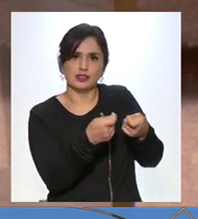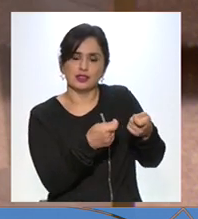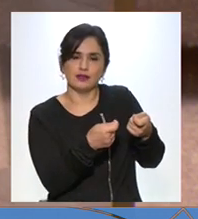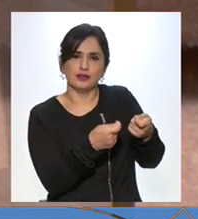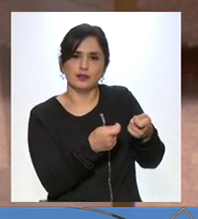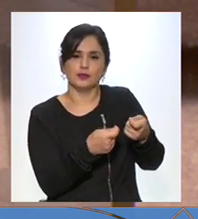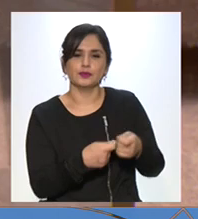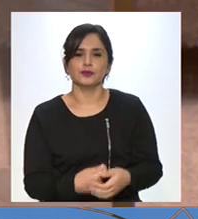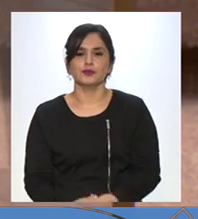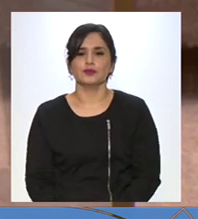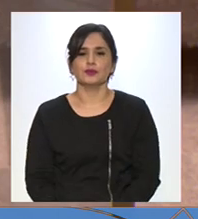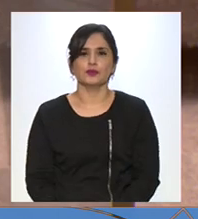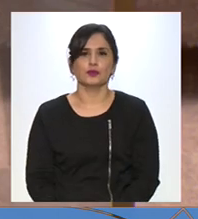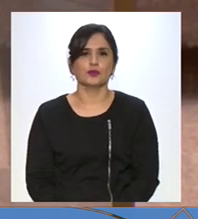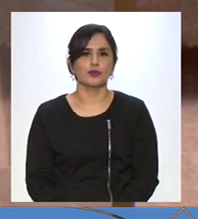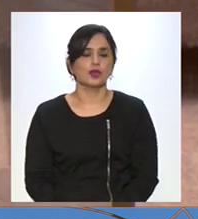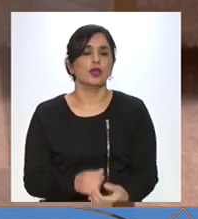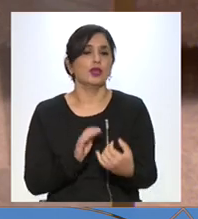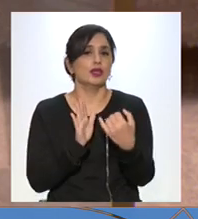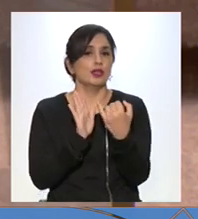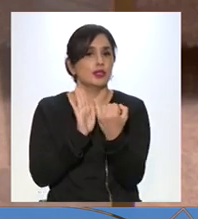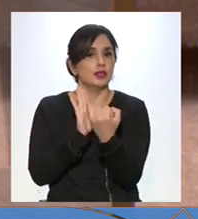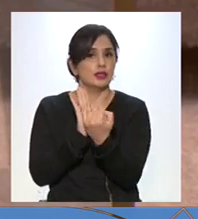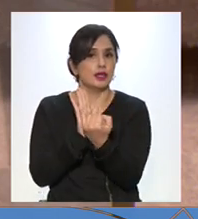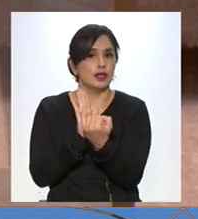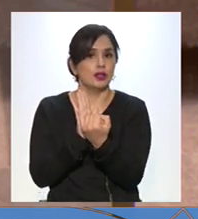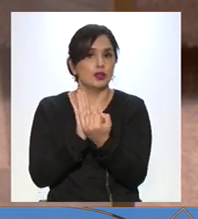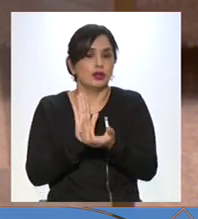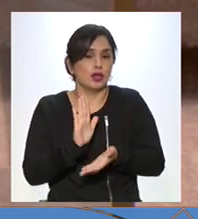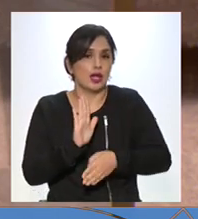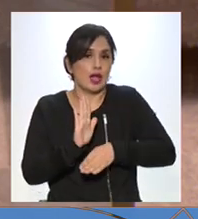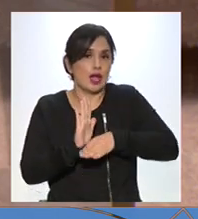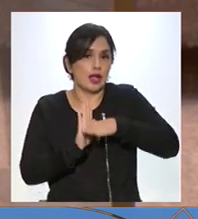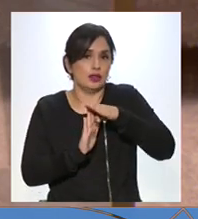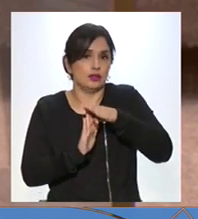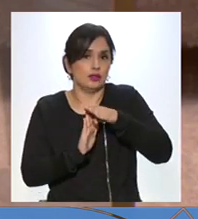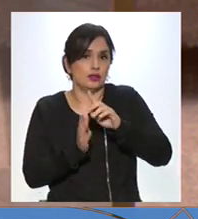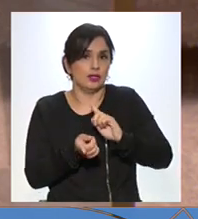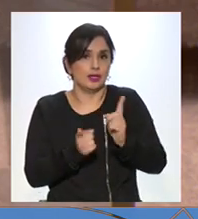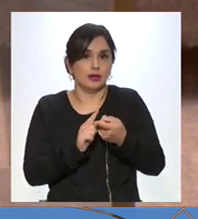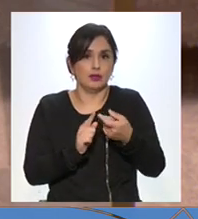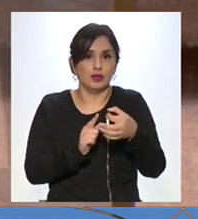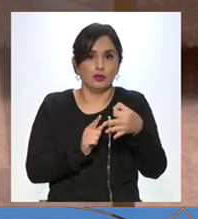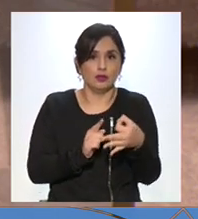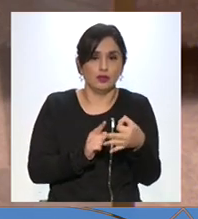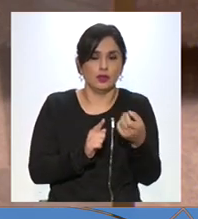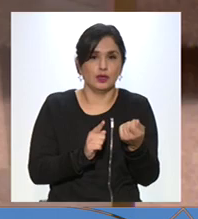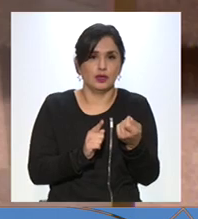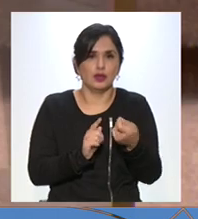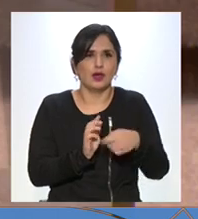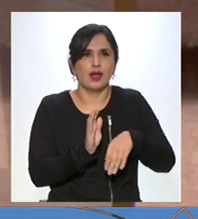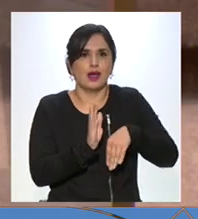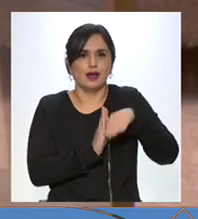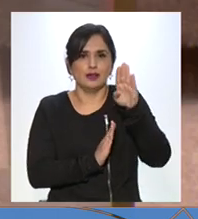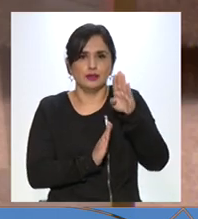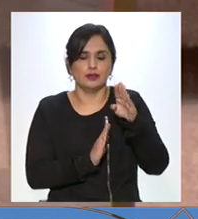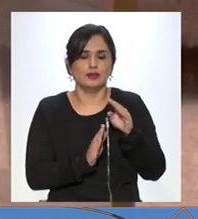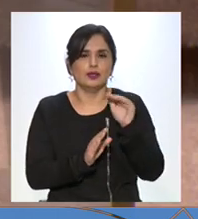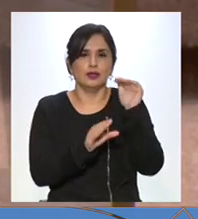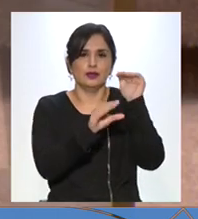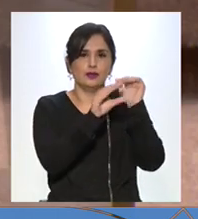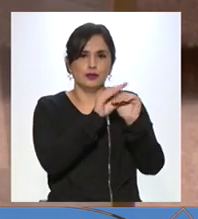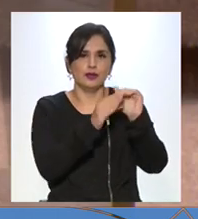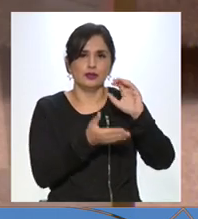3%. Otro indicador que también ha estado alto es el tipo de cambio, extraordinariamente alto. El Banco